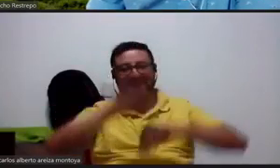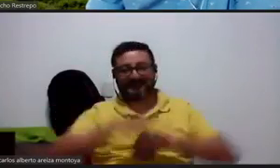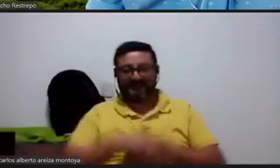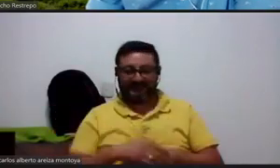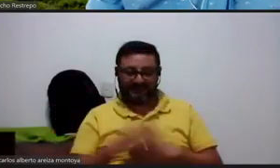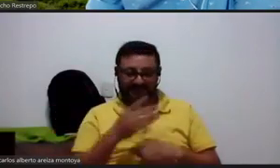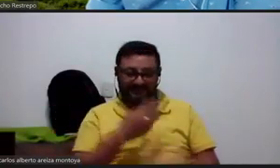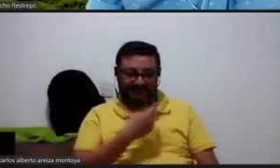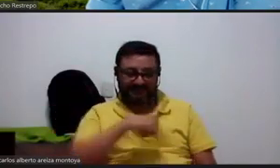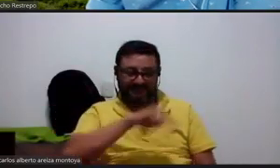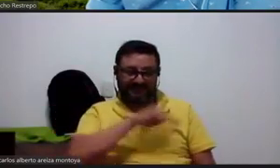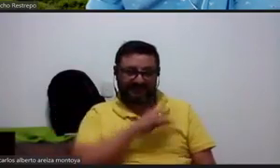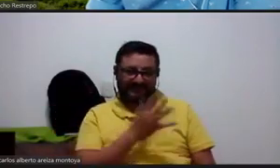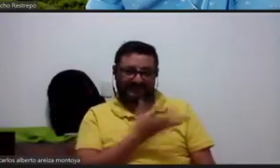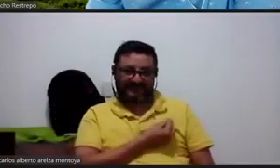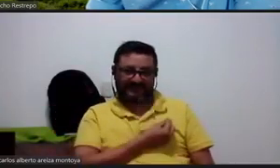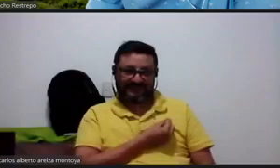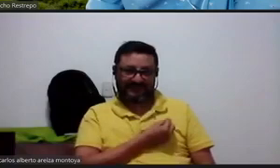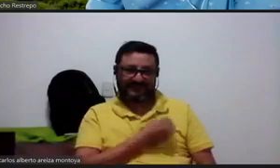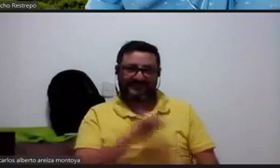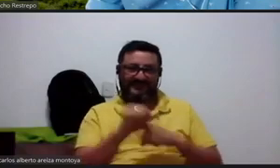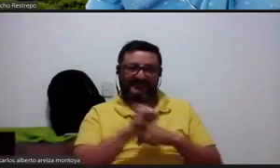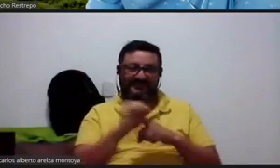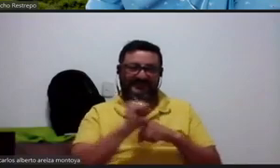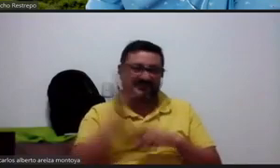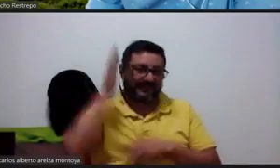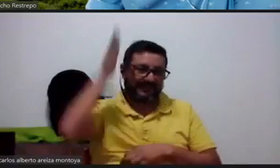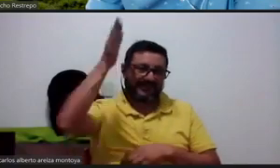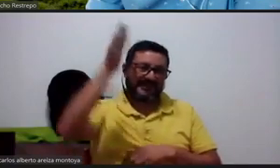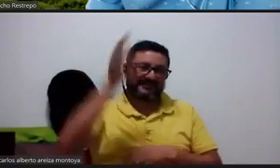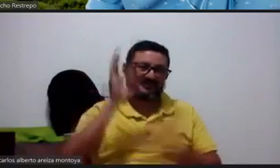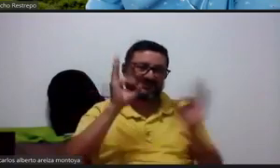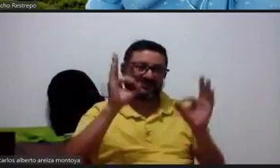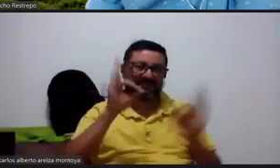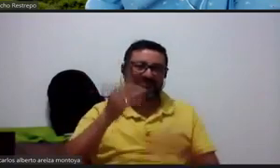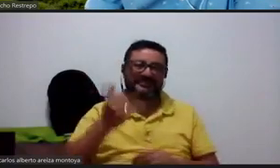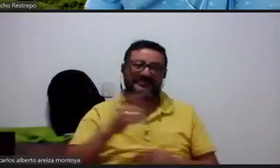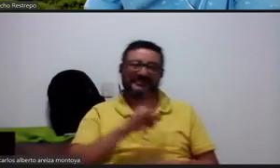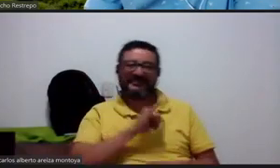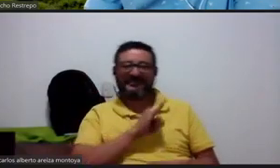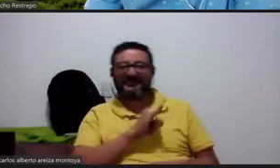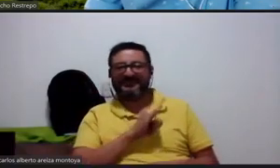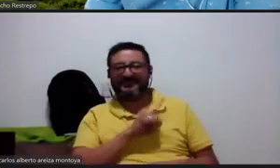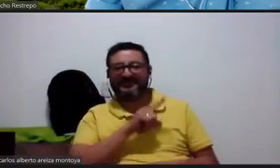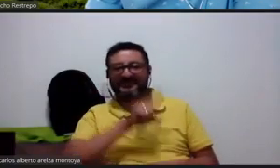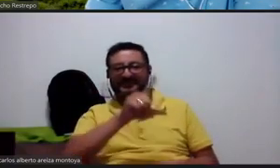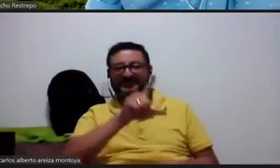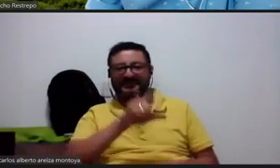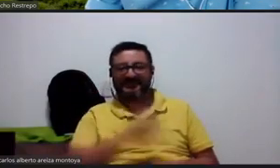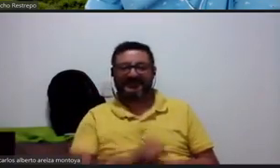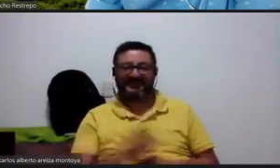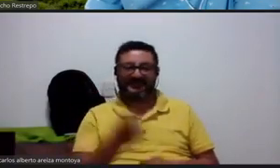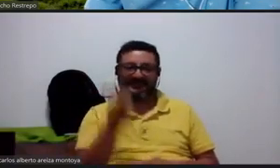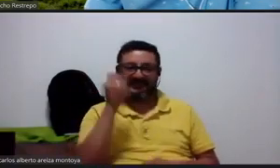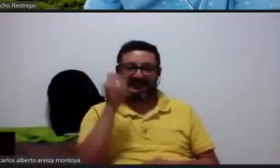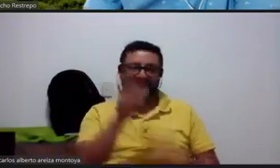los deportistas nos preparemos para el día de mañana a ser unos buenos dirigentes, que es lo que le falta a nuestro deporte.